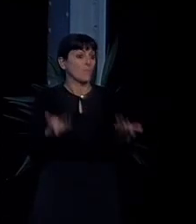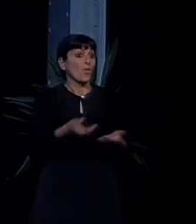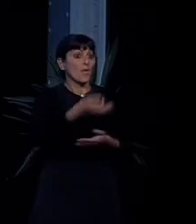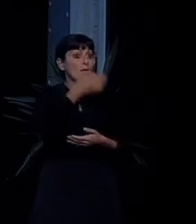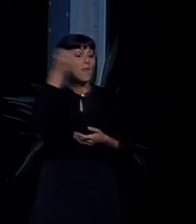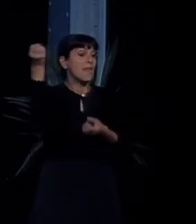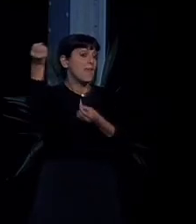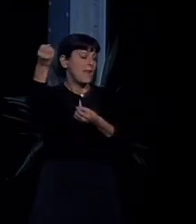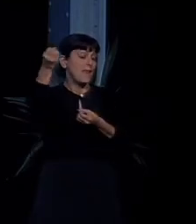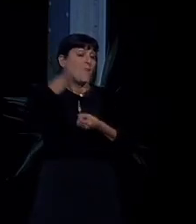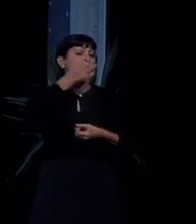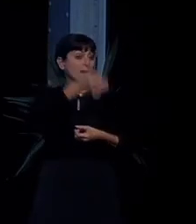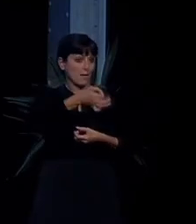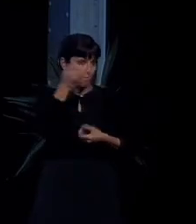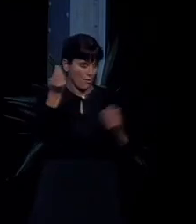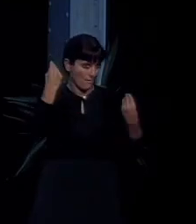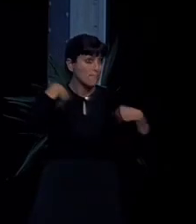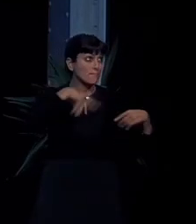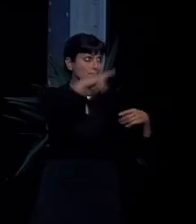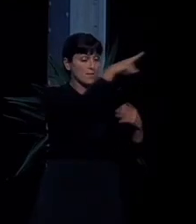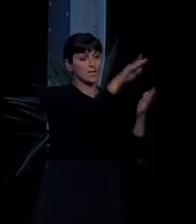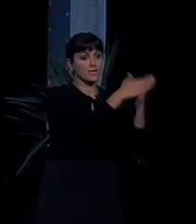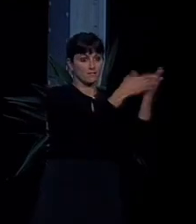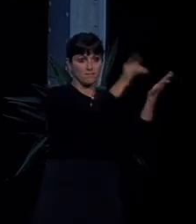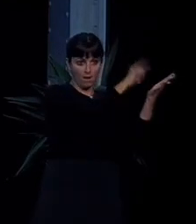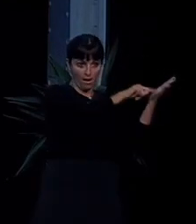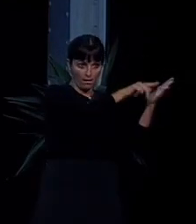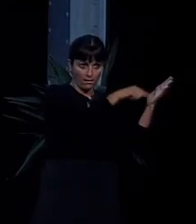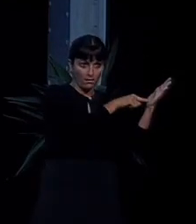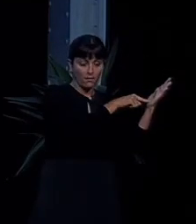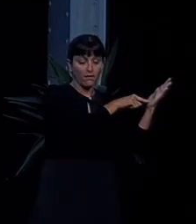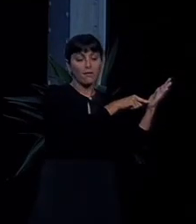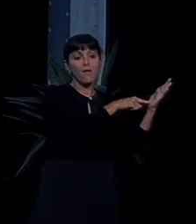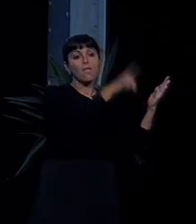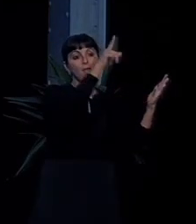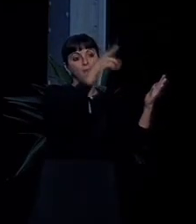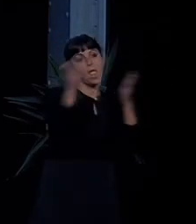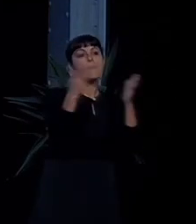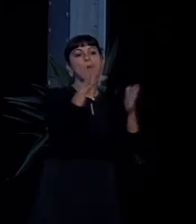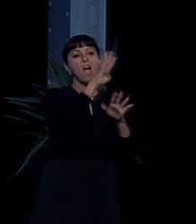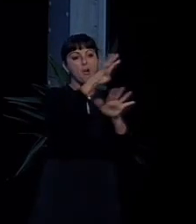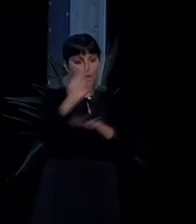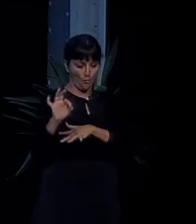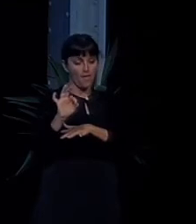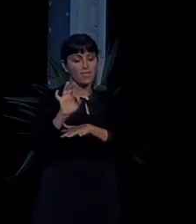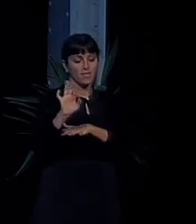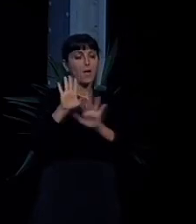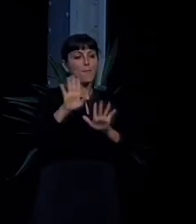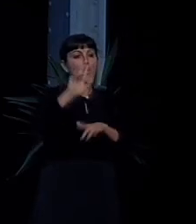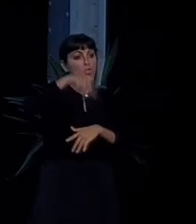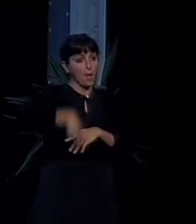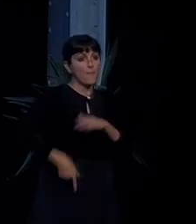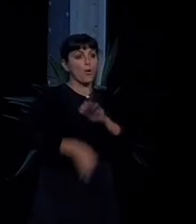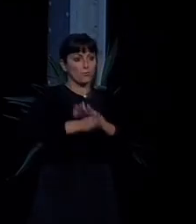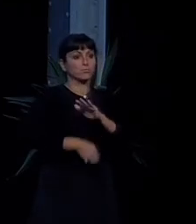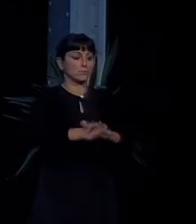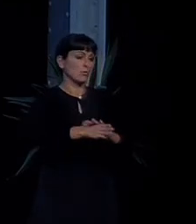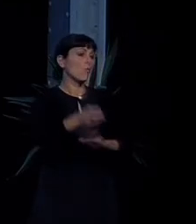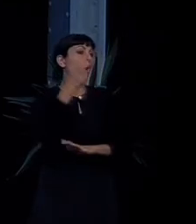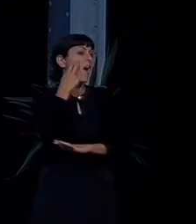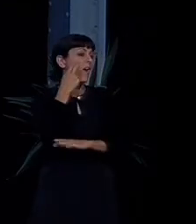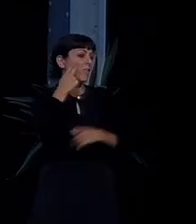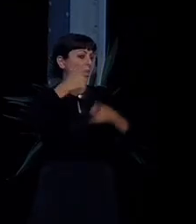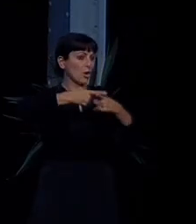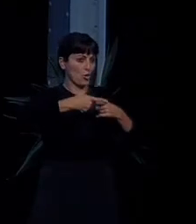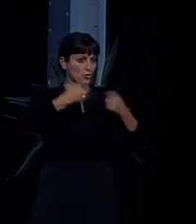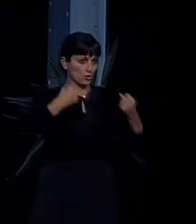se determinó en la década de los 90, pero seguimos teniendo construcción de relatos sobre el peligro sexual constantemente, ¿no? Por